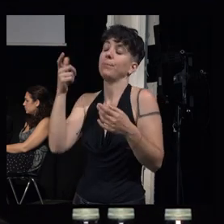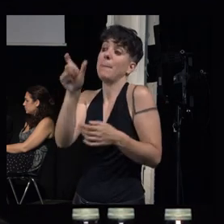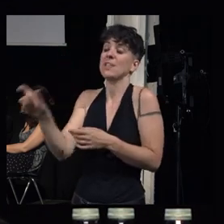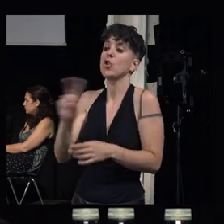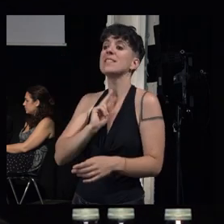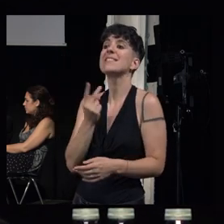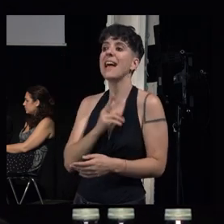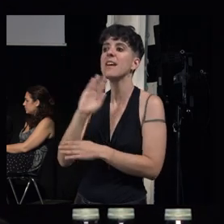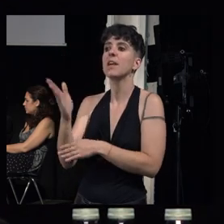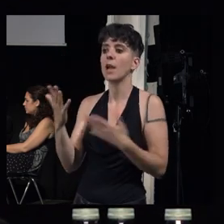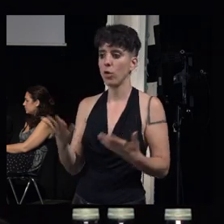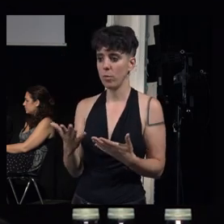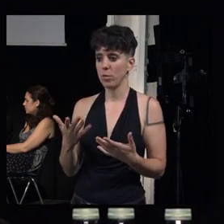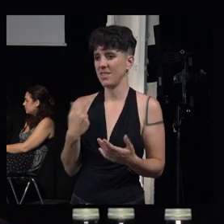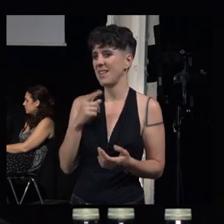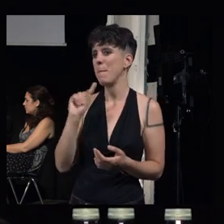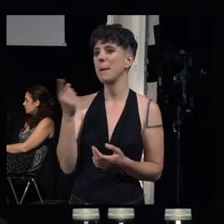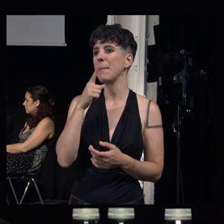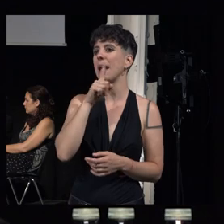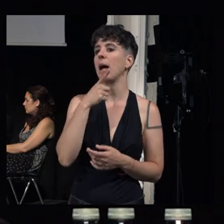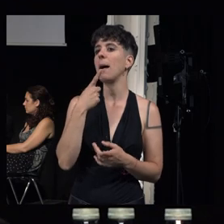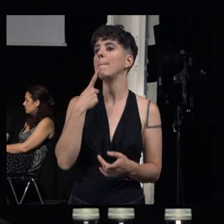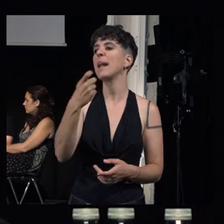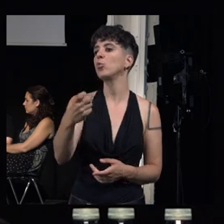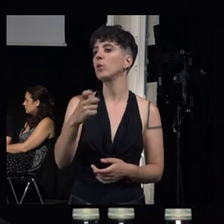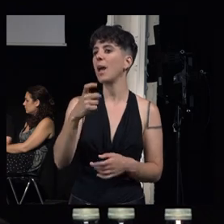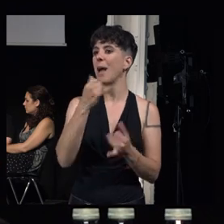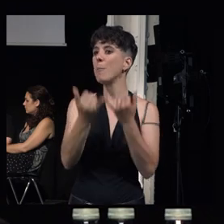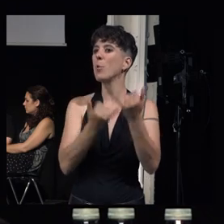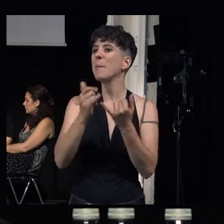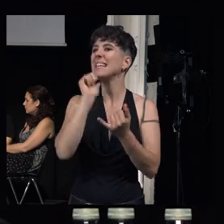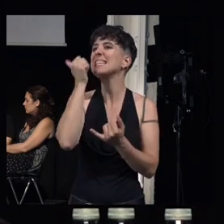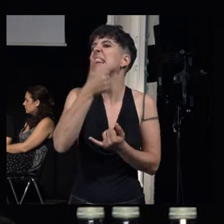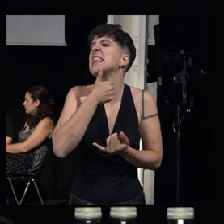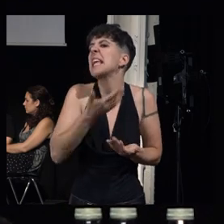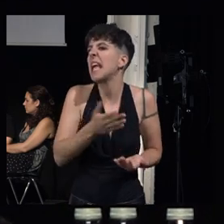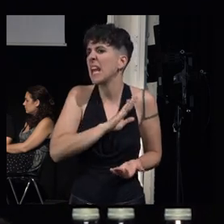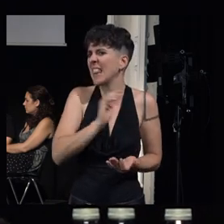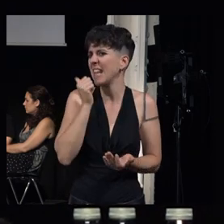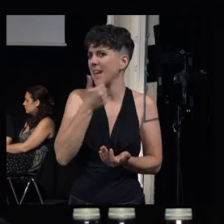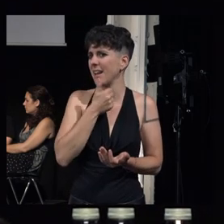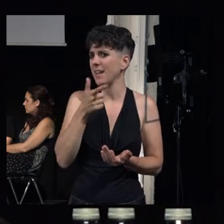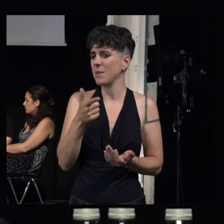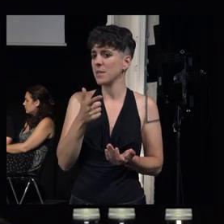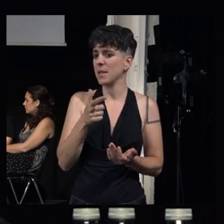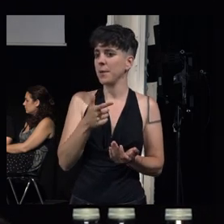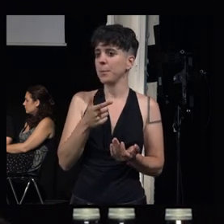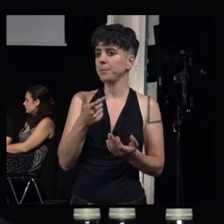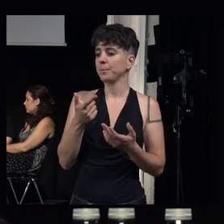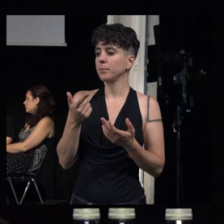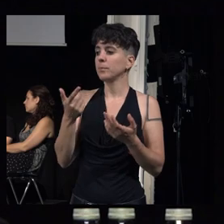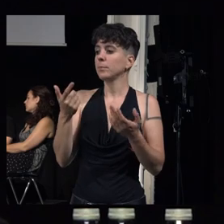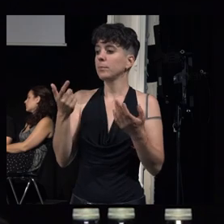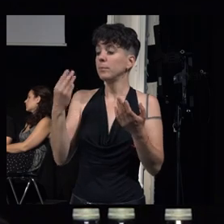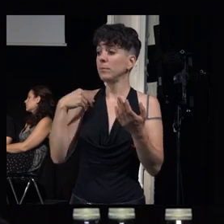Luego, esta era la primera pregunta, ¿no? De quiénes son las problemáticas, ¿no? Segundo, ¿quién las articula? Porque la idea de